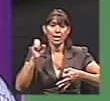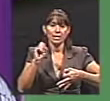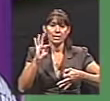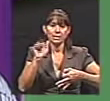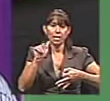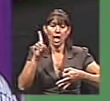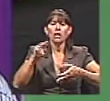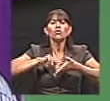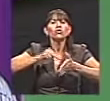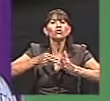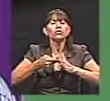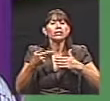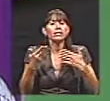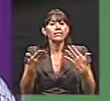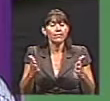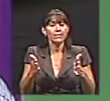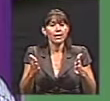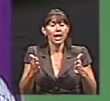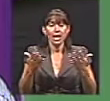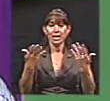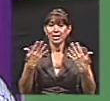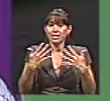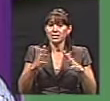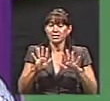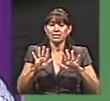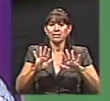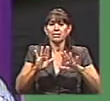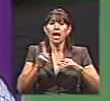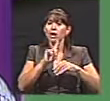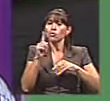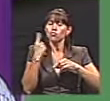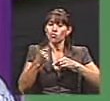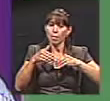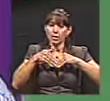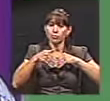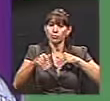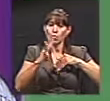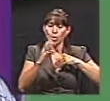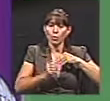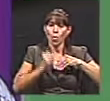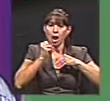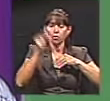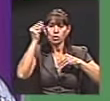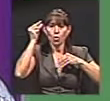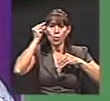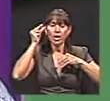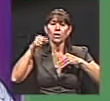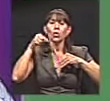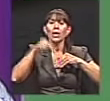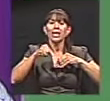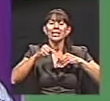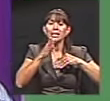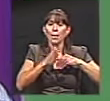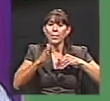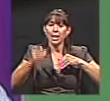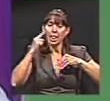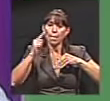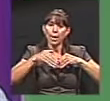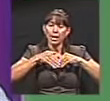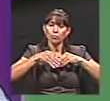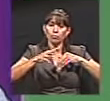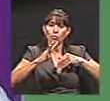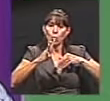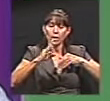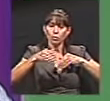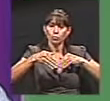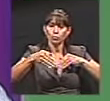que se va a romper el tope de los 4 años de gobierno. Está planteada para que 3 administraciones de gobierno se encarguen